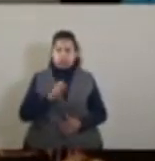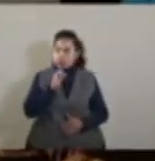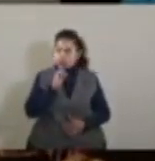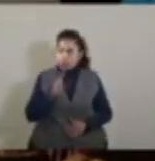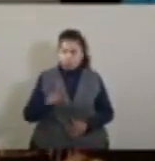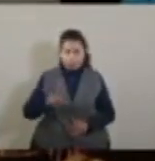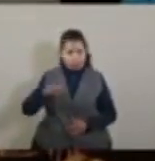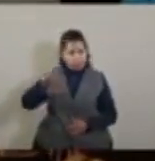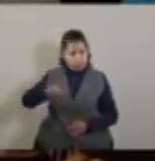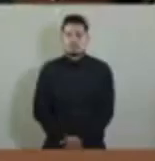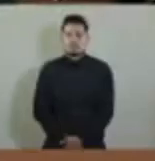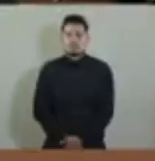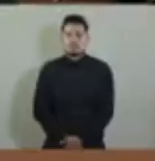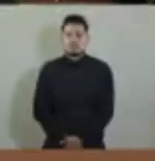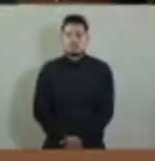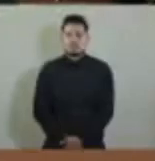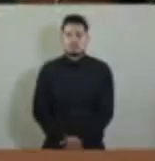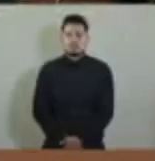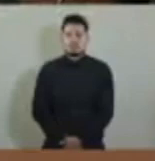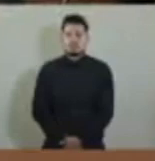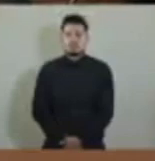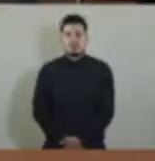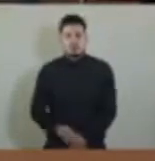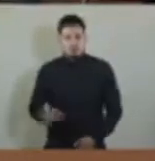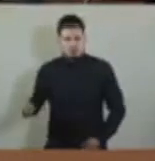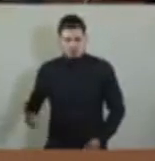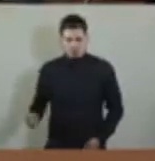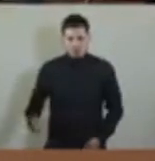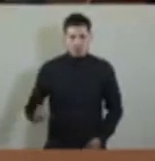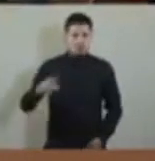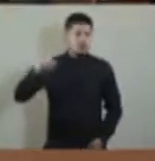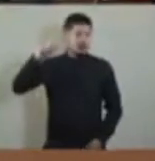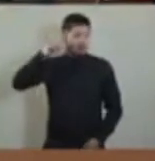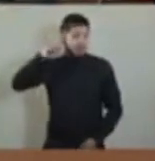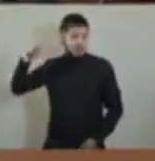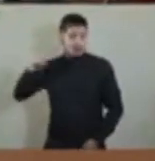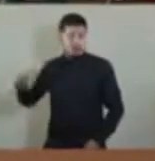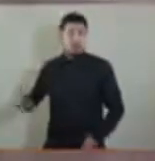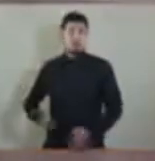48.73% de los sufragios. Pueblo de Zacatecas.